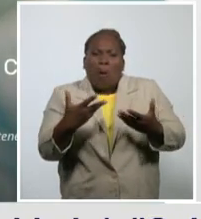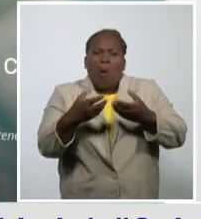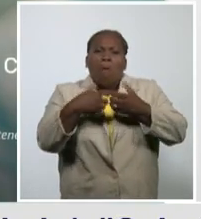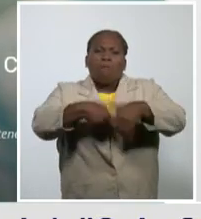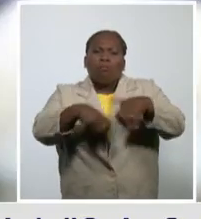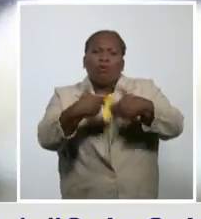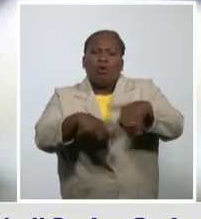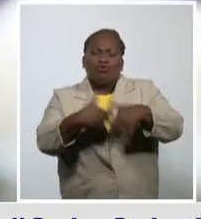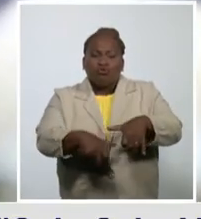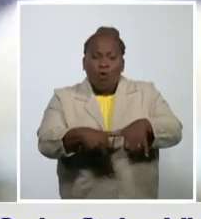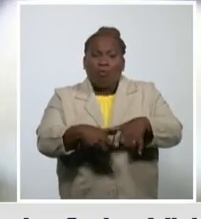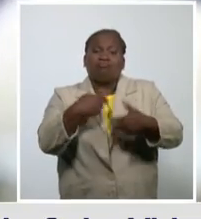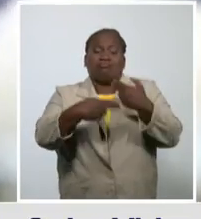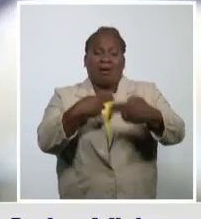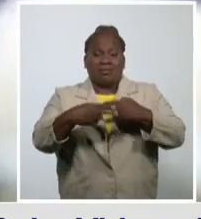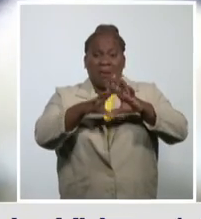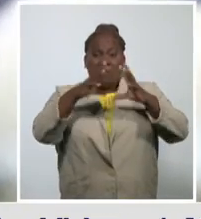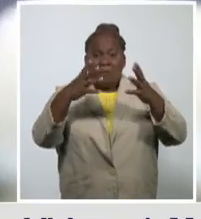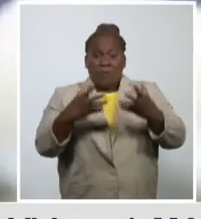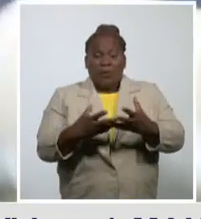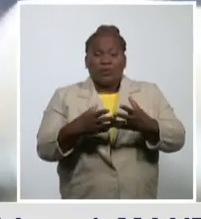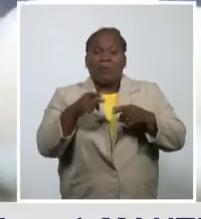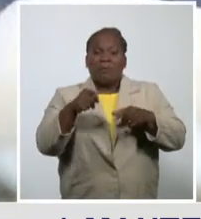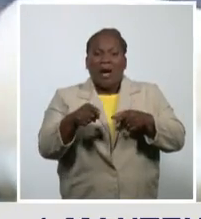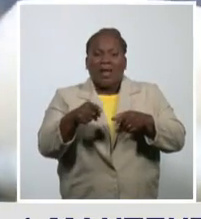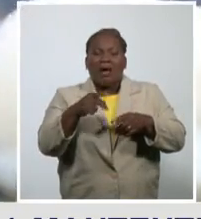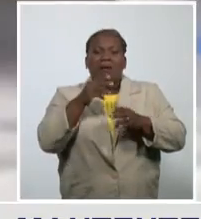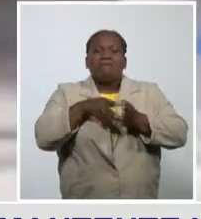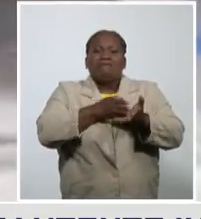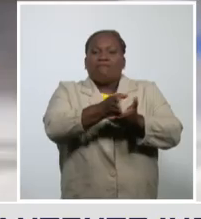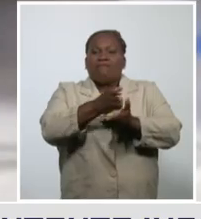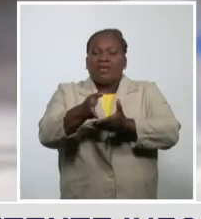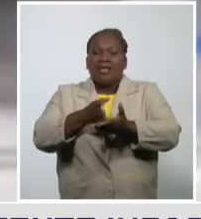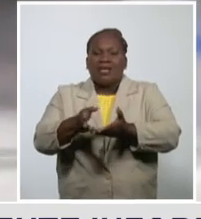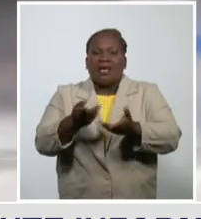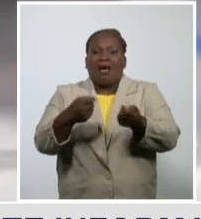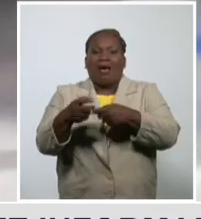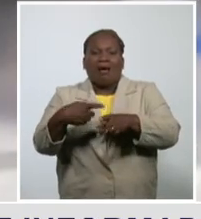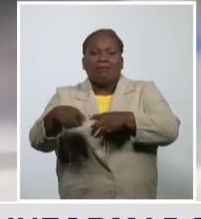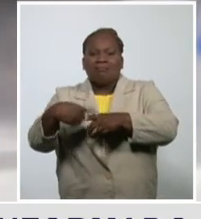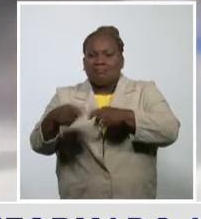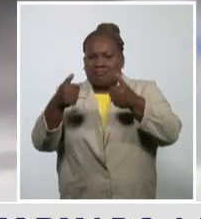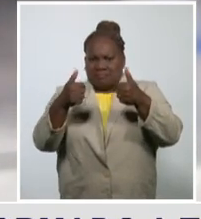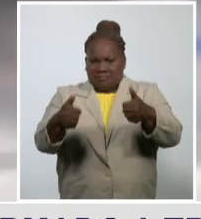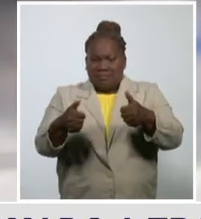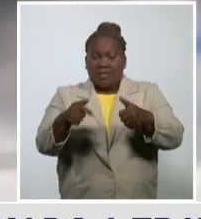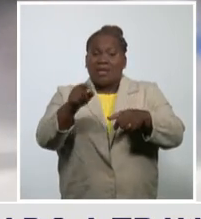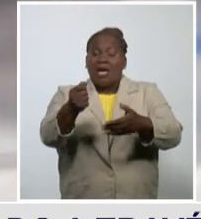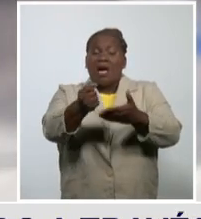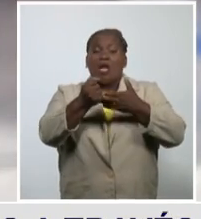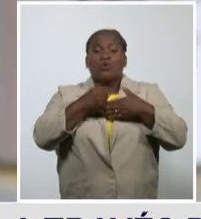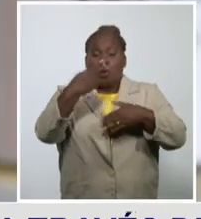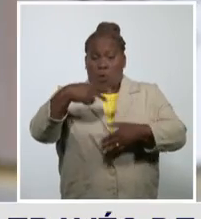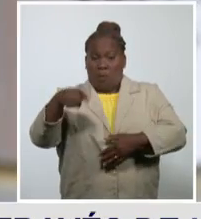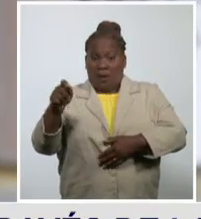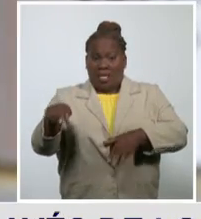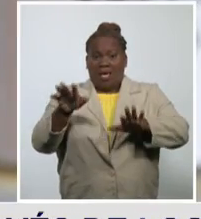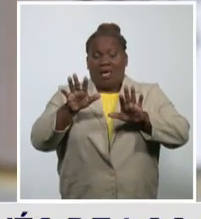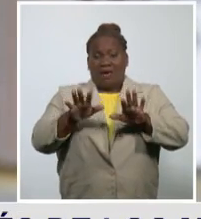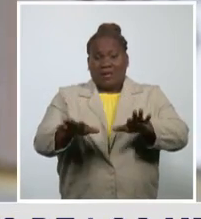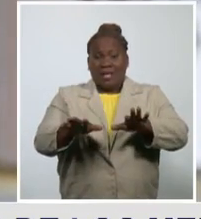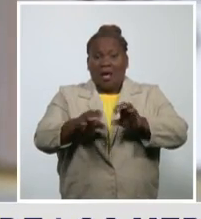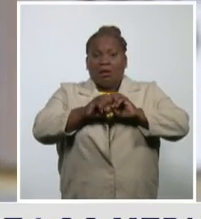cantidades necesarias y establecer vías de acceso equitativo a un recurso que permitirá a la humanidad evitar futuros brotes